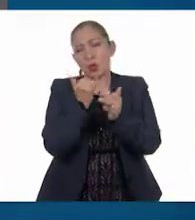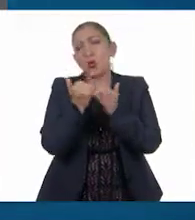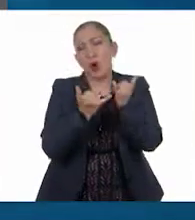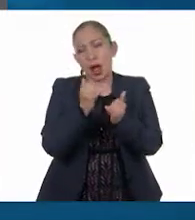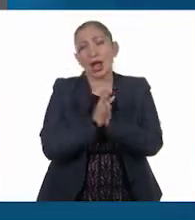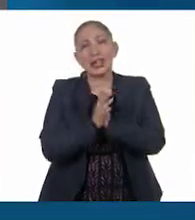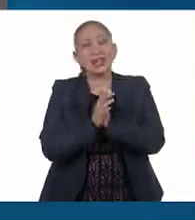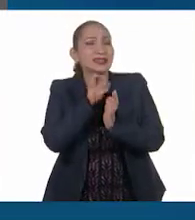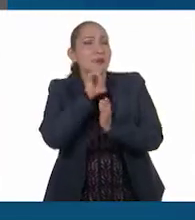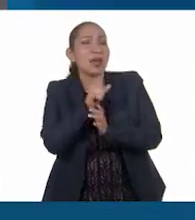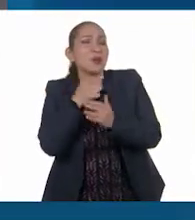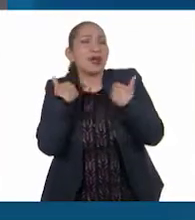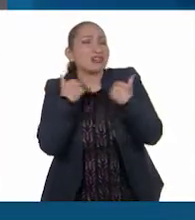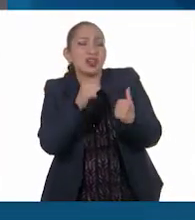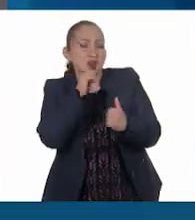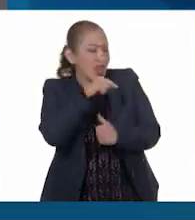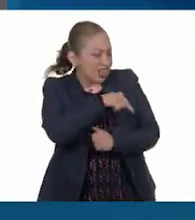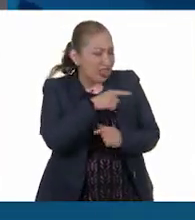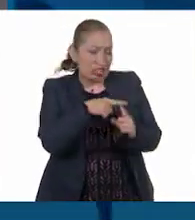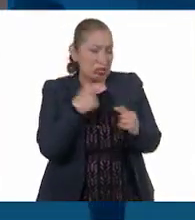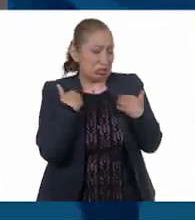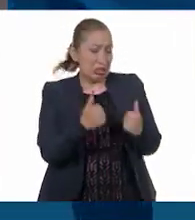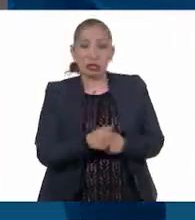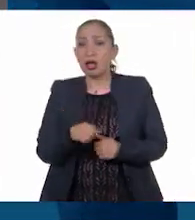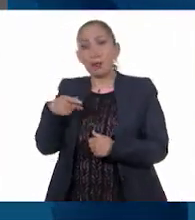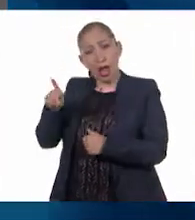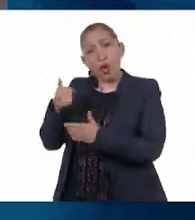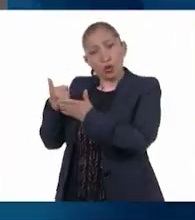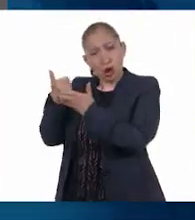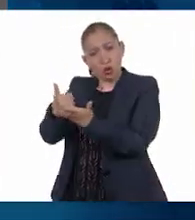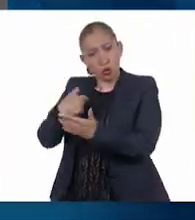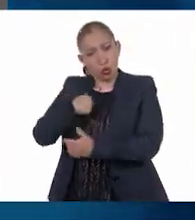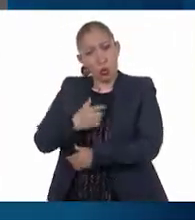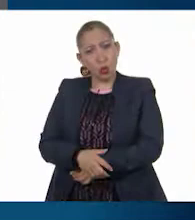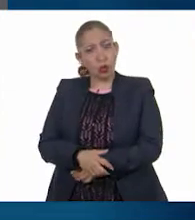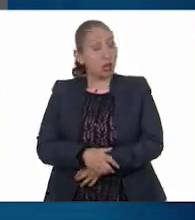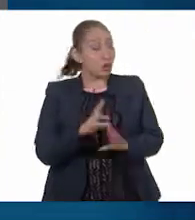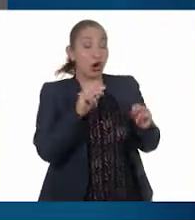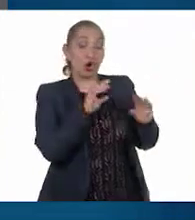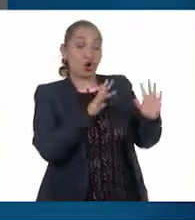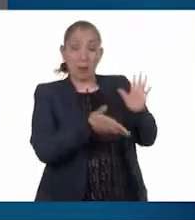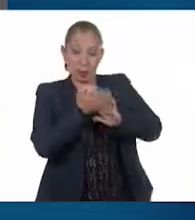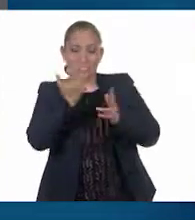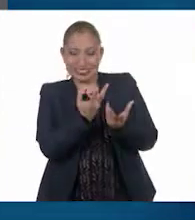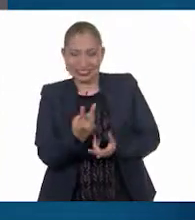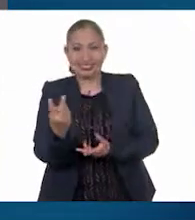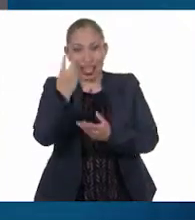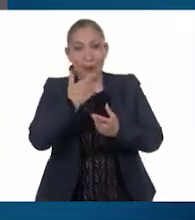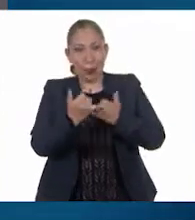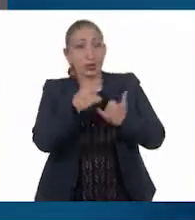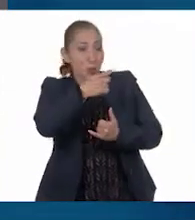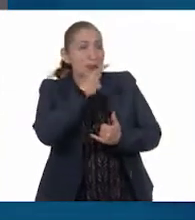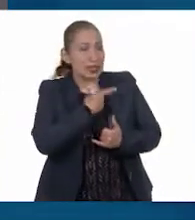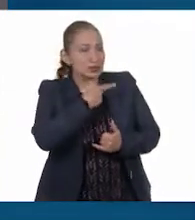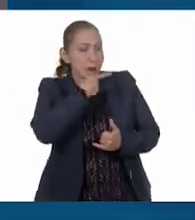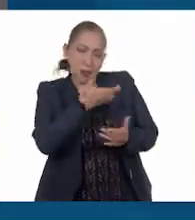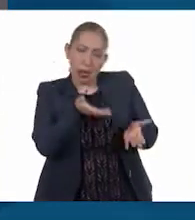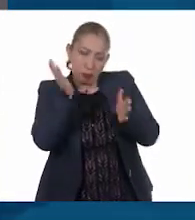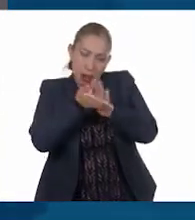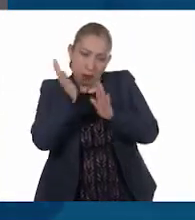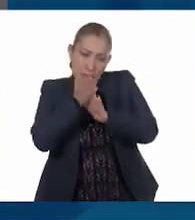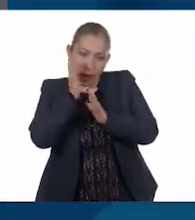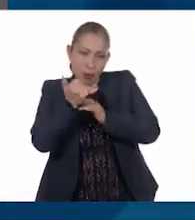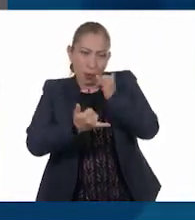jugar. Además, es que no entiendo nada de la tarea. Bueno, pero te puedo ayudar. No. Vamos a jugar, ¿sí? Tú dijiste. Vamos a